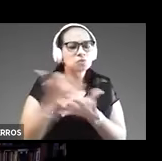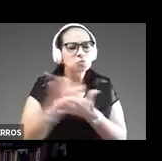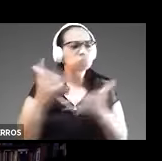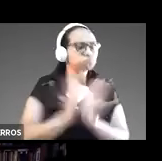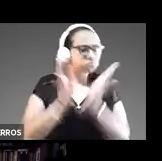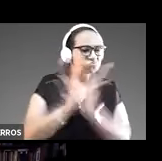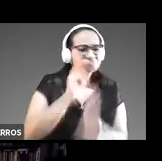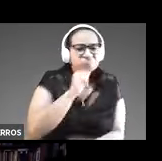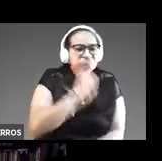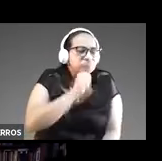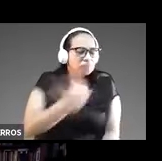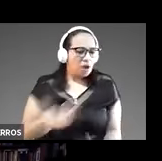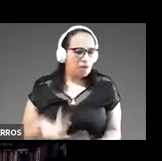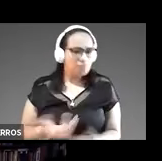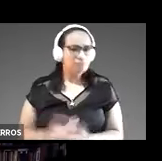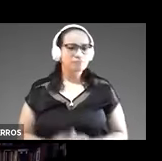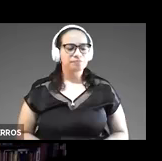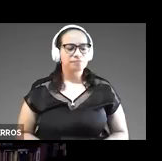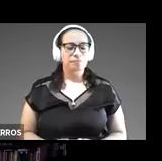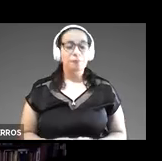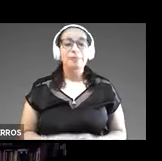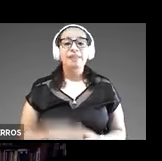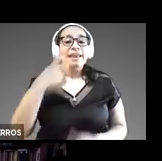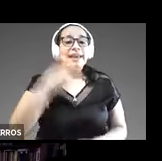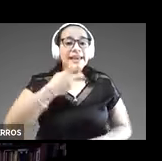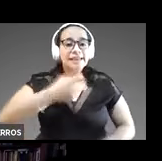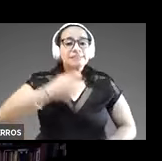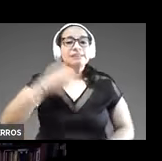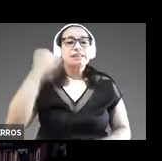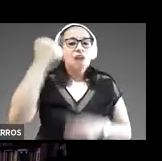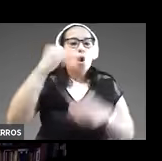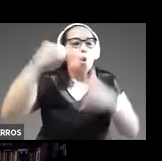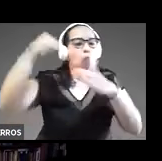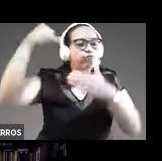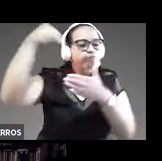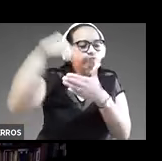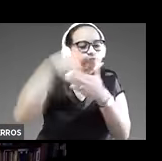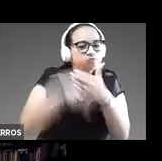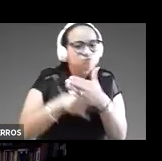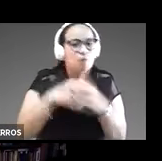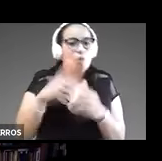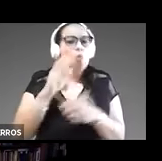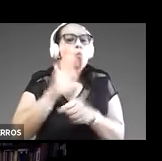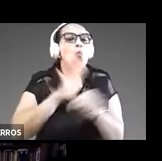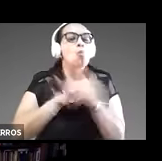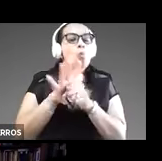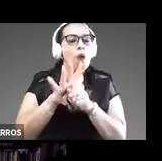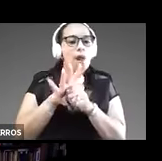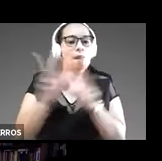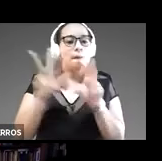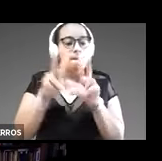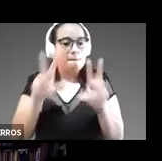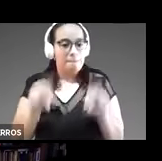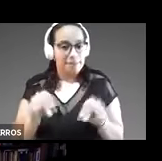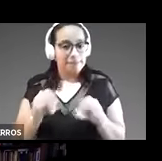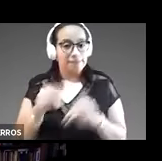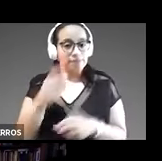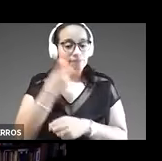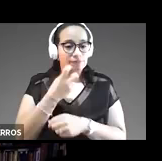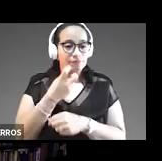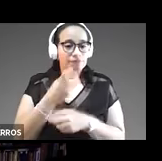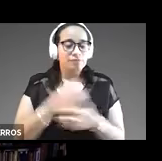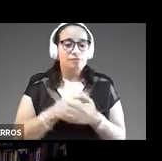¿sí? Y eso es una señal de fondo, que la paz, digamos, ahora sí que si la paz